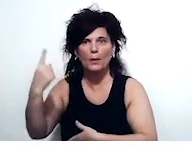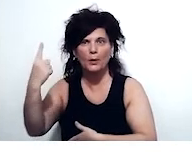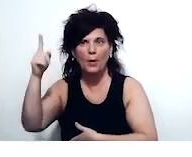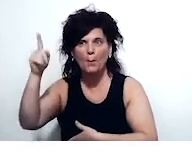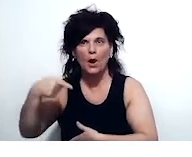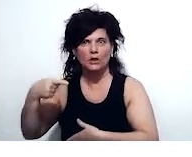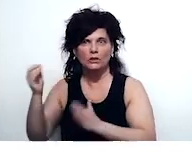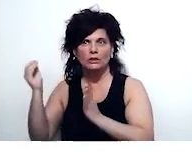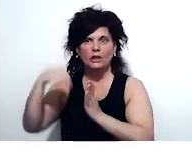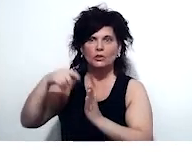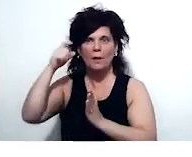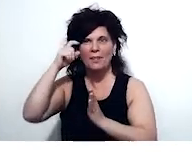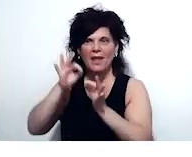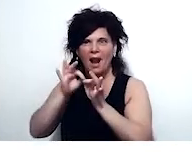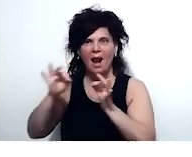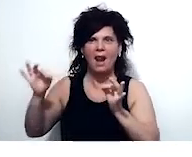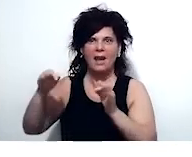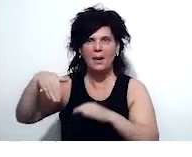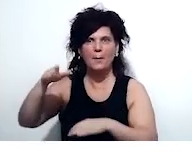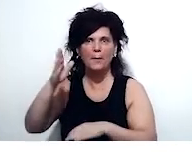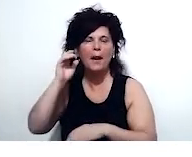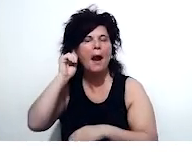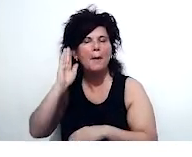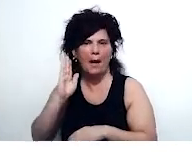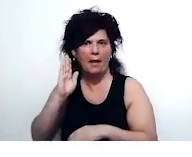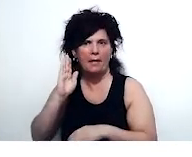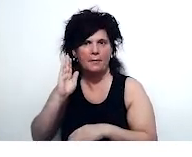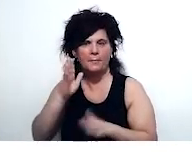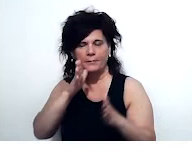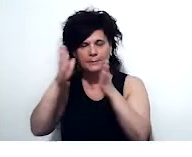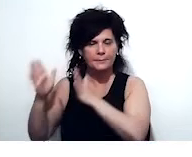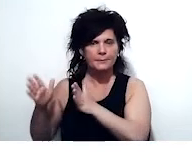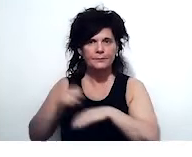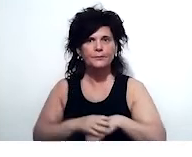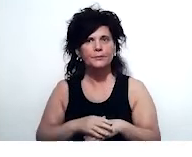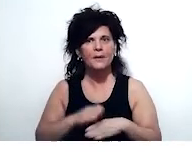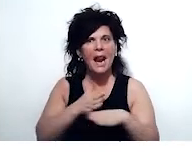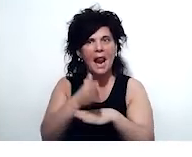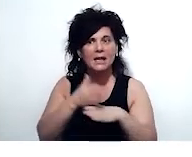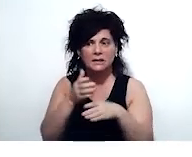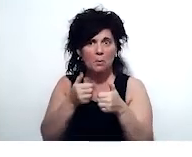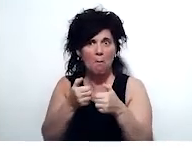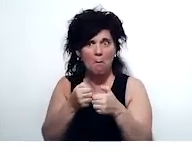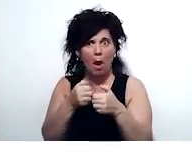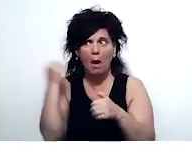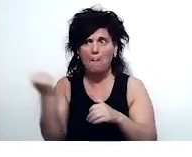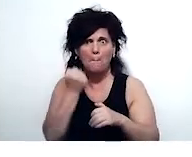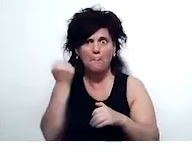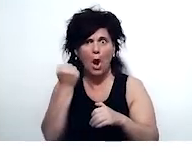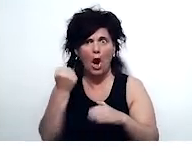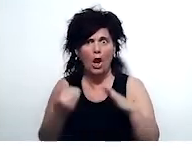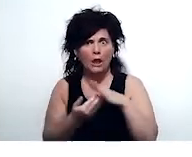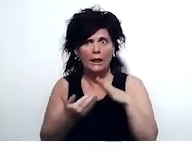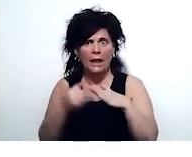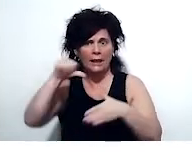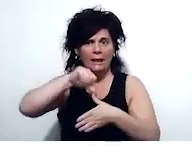porcentuales si se agregan 10 líneas de banda ancha por cada 100 personas. Por otra parte, el acceso móvil, como les dije, es muy importante en